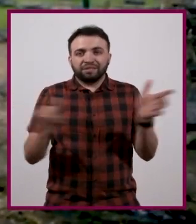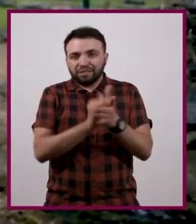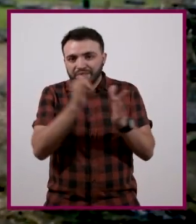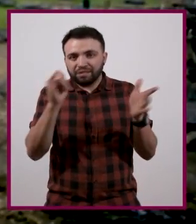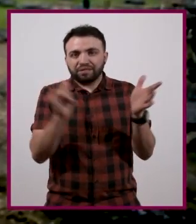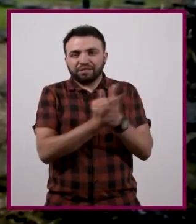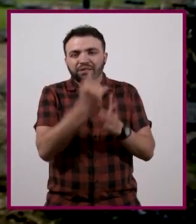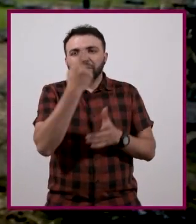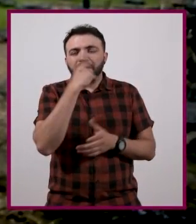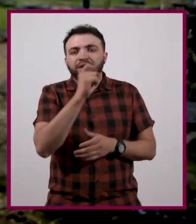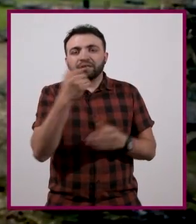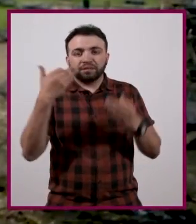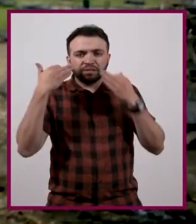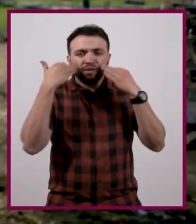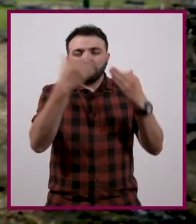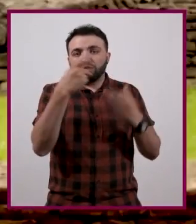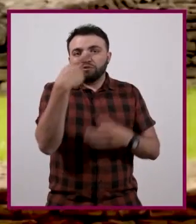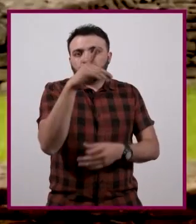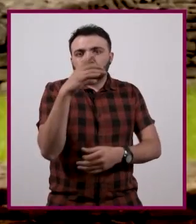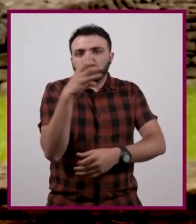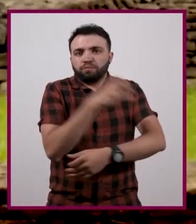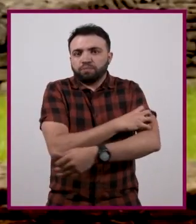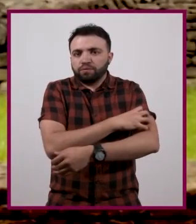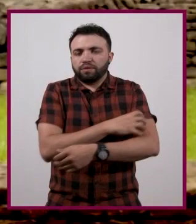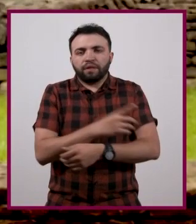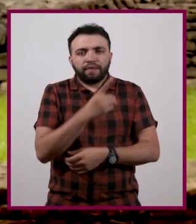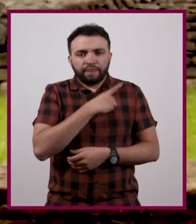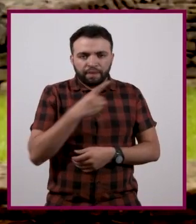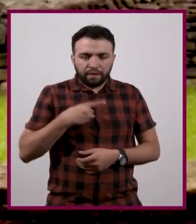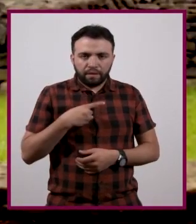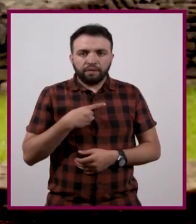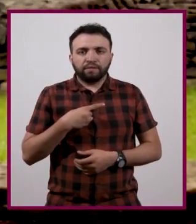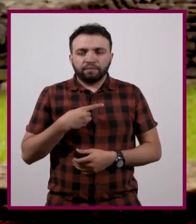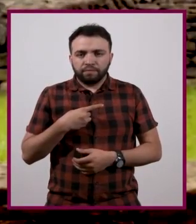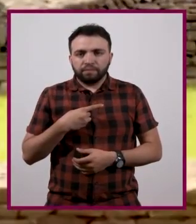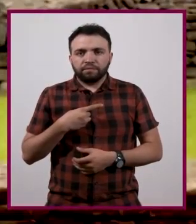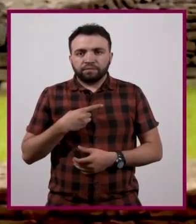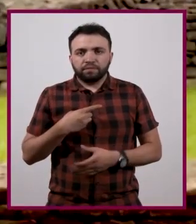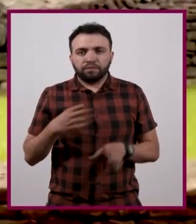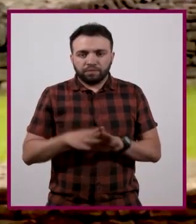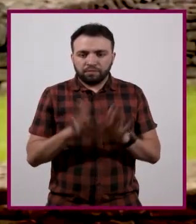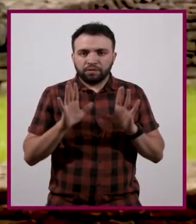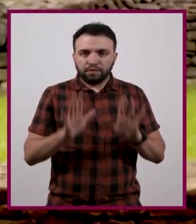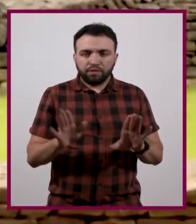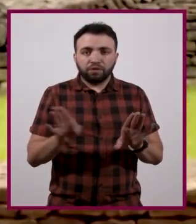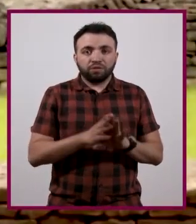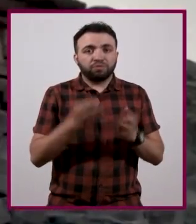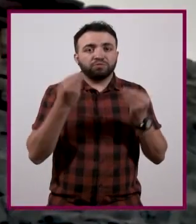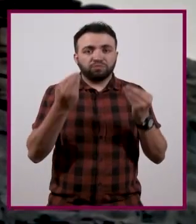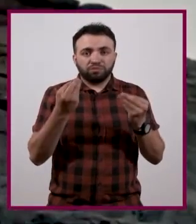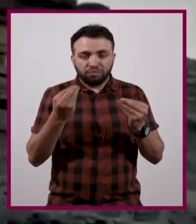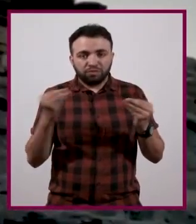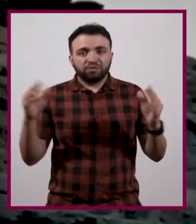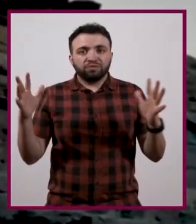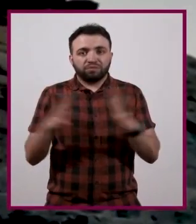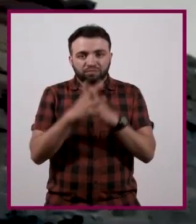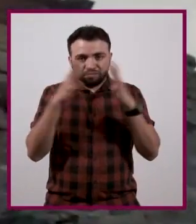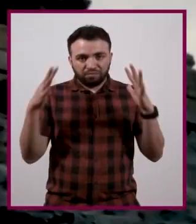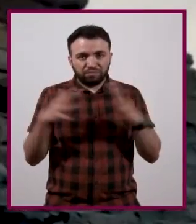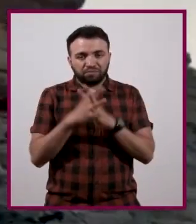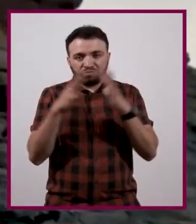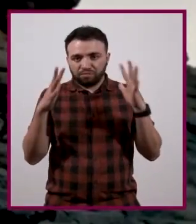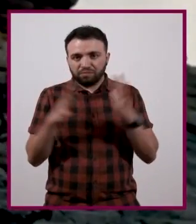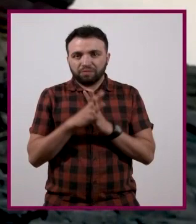da para demostrar su poderío. Deben tener muchos enfrentamientos hacia la Sierra Norte de Puebla y en la cuenca del